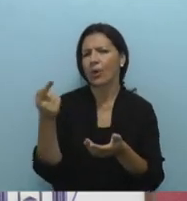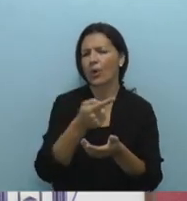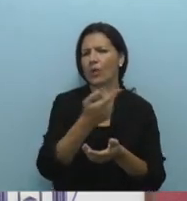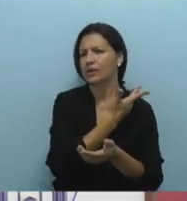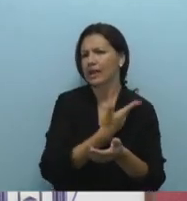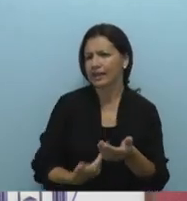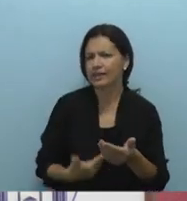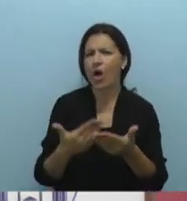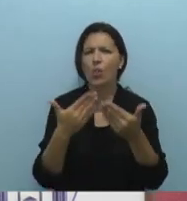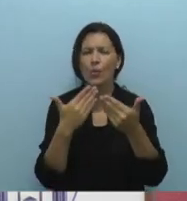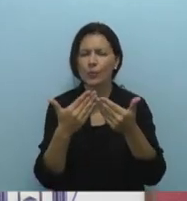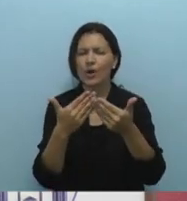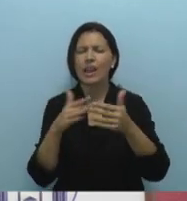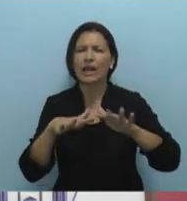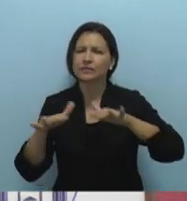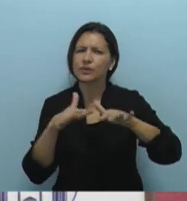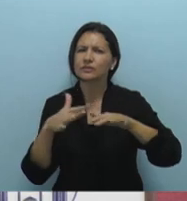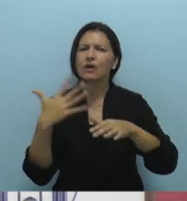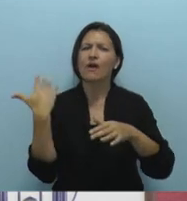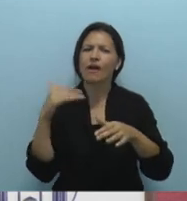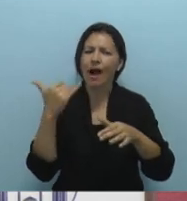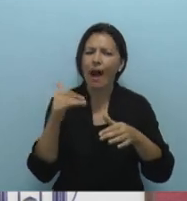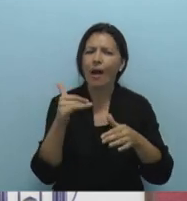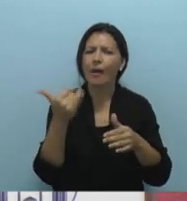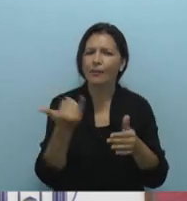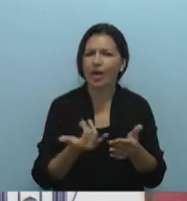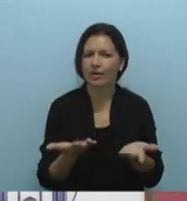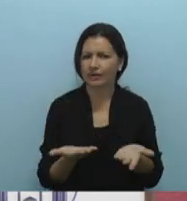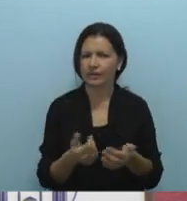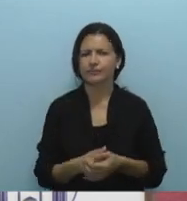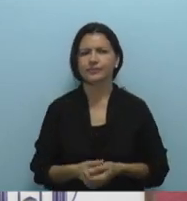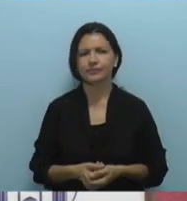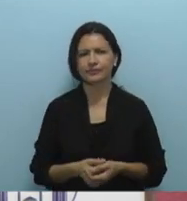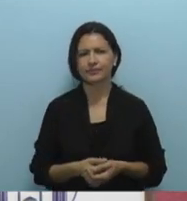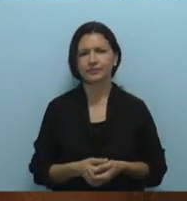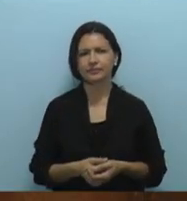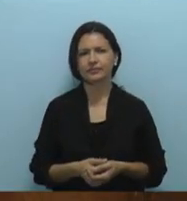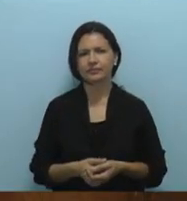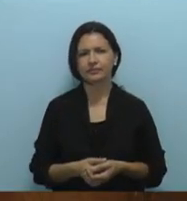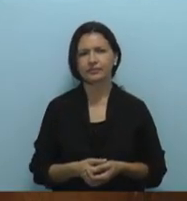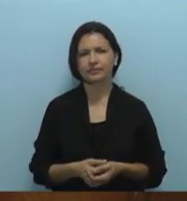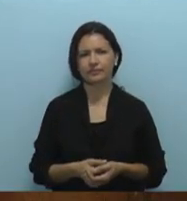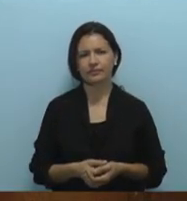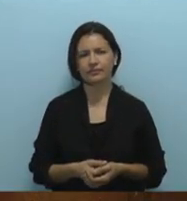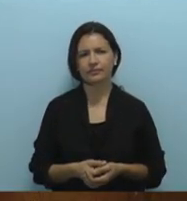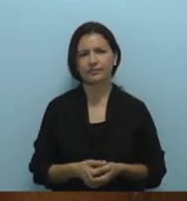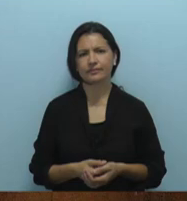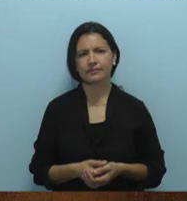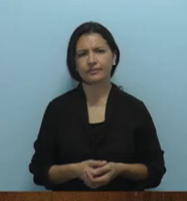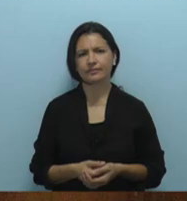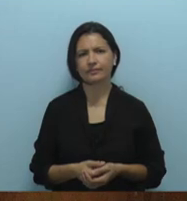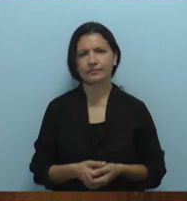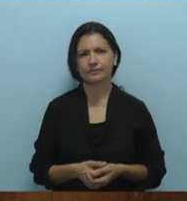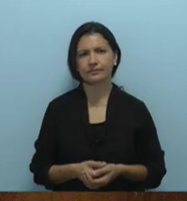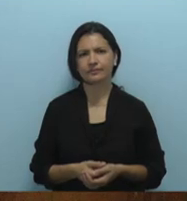Estado provincial, municipal, comunal y sus entidades autárquicas. Gracias, diputado. Tiene la palabra el diputado Sergio